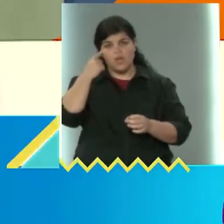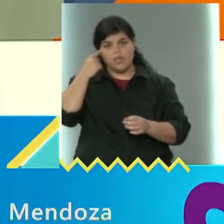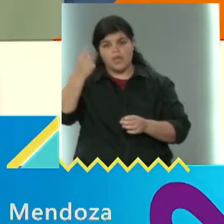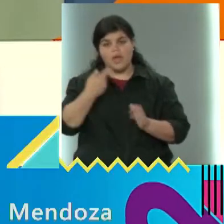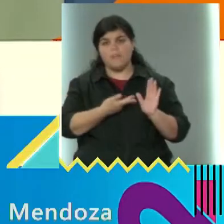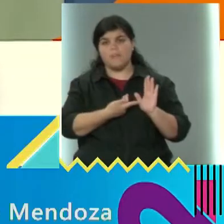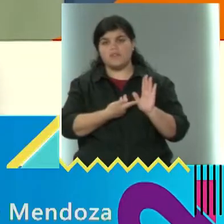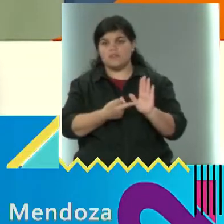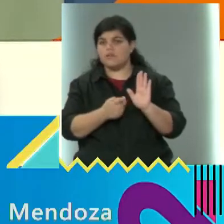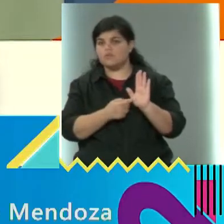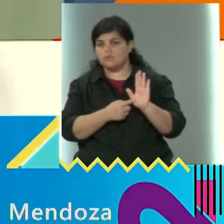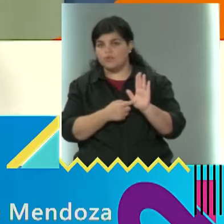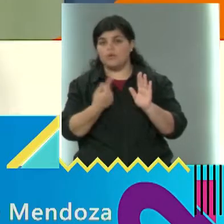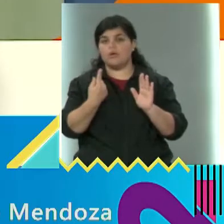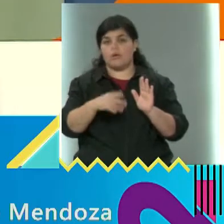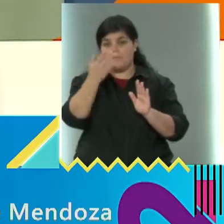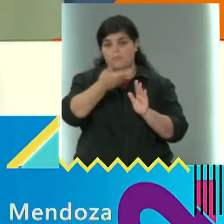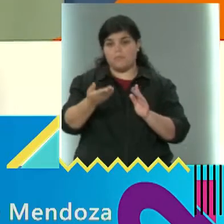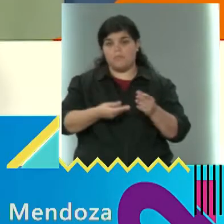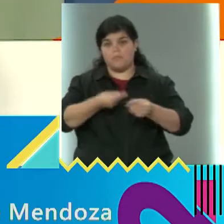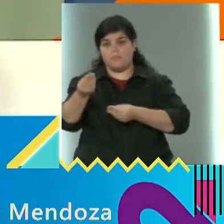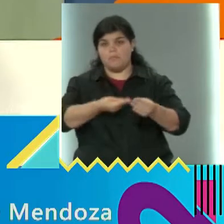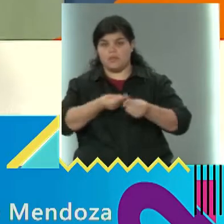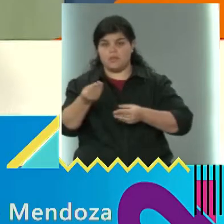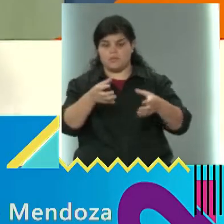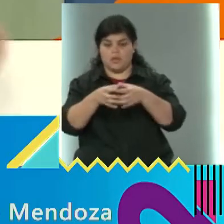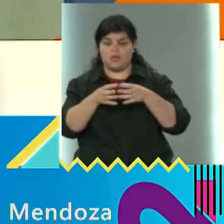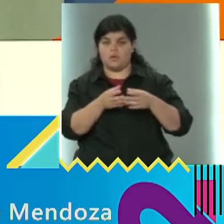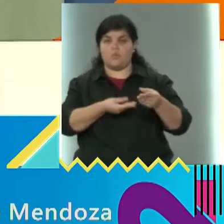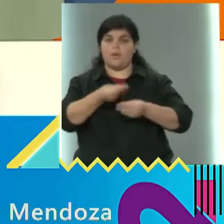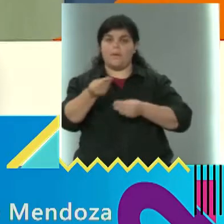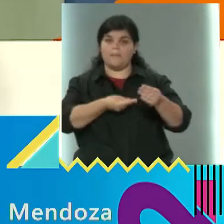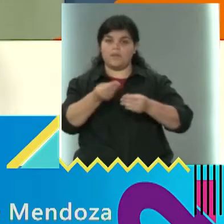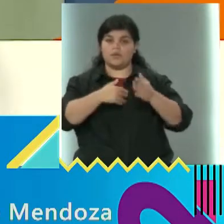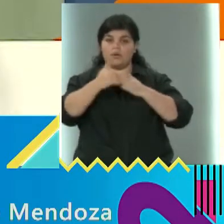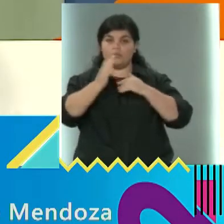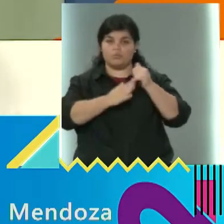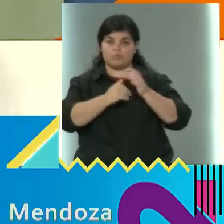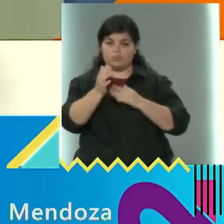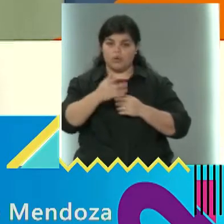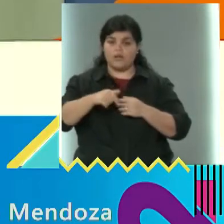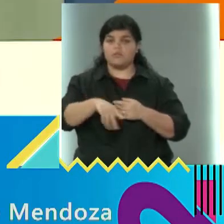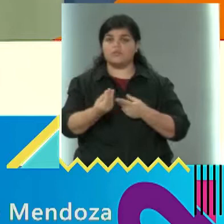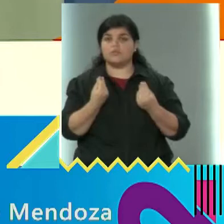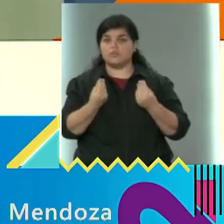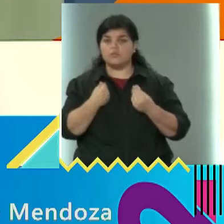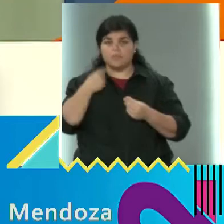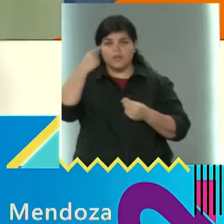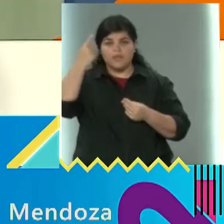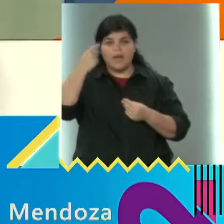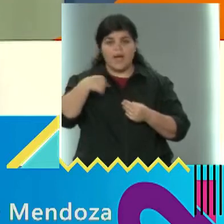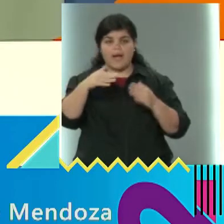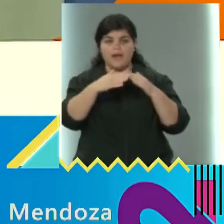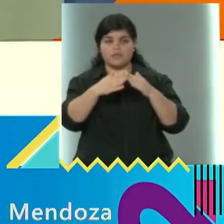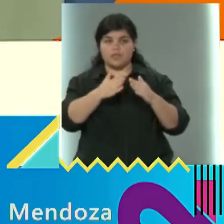presentaciones que las empresas constructoras, que somos las que llevamos a cabo esa idea de llegar a tener la casa propia, nosotros somos